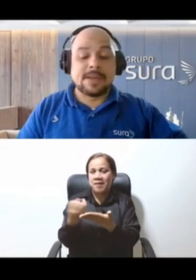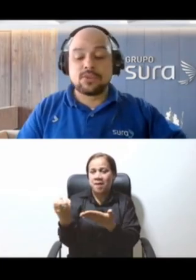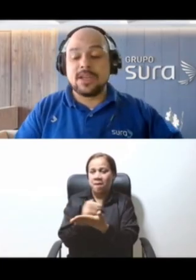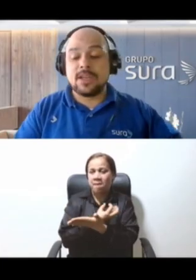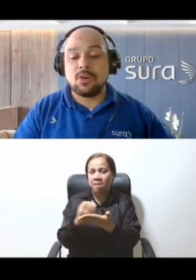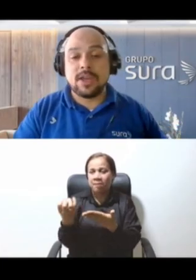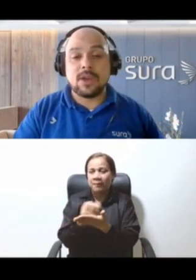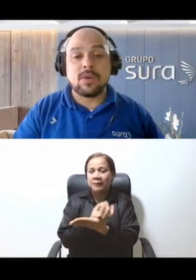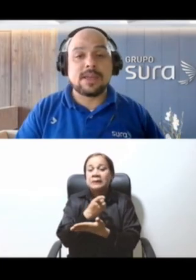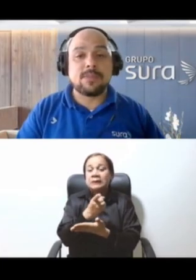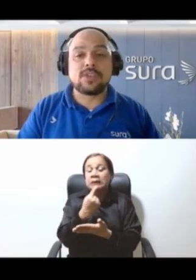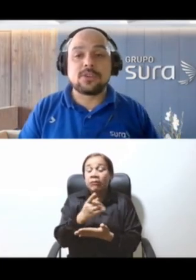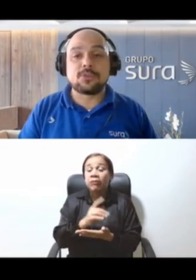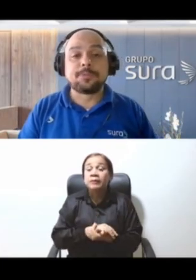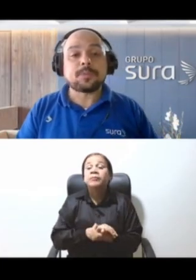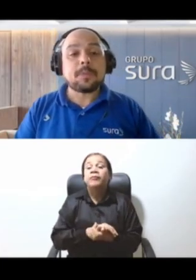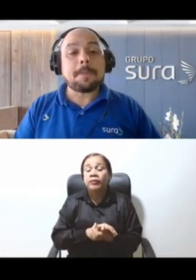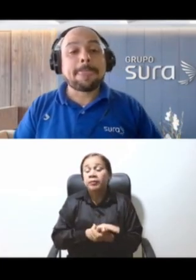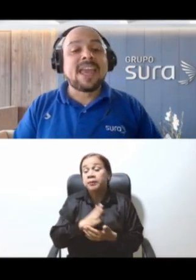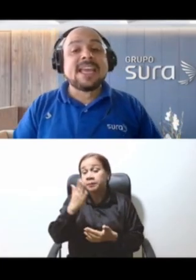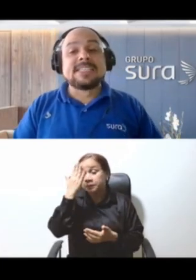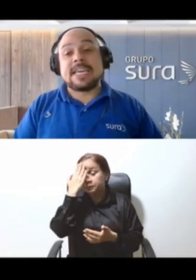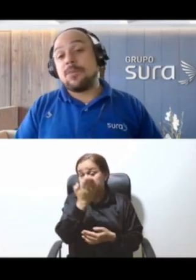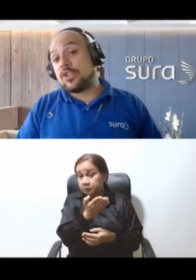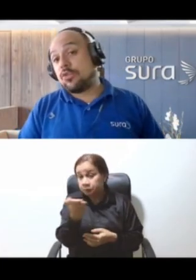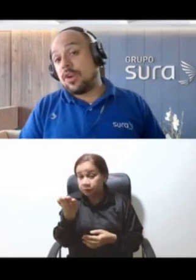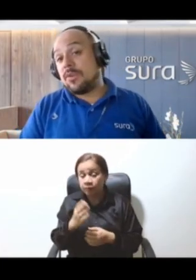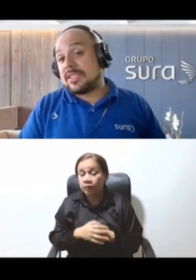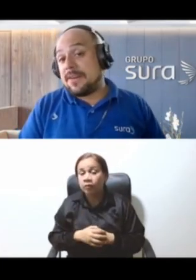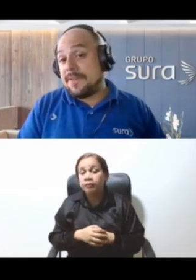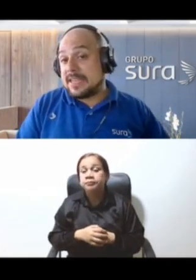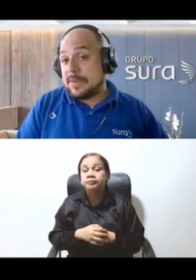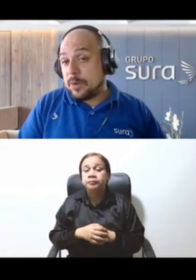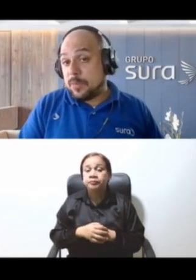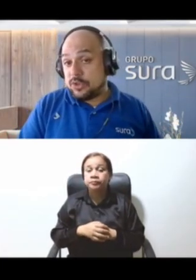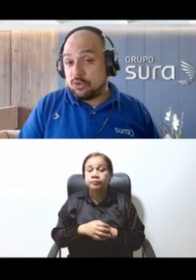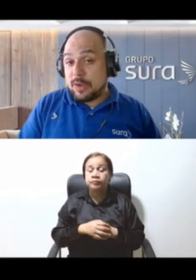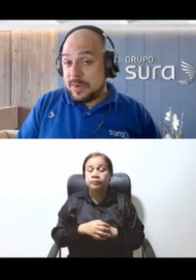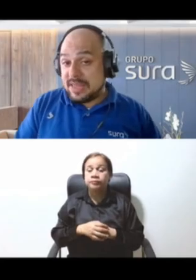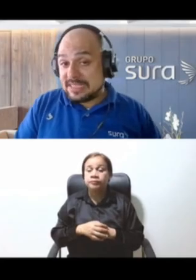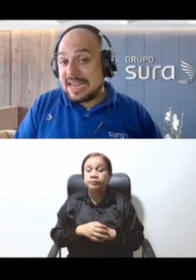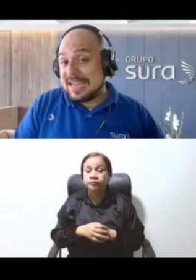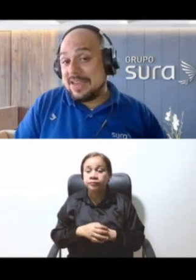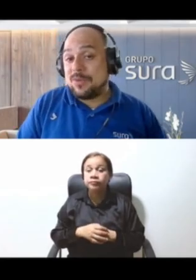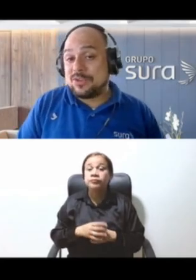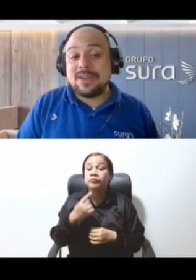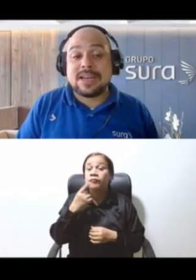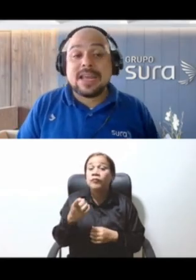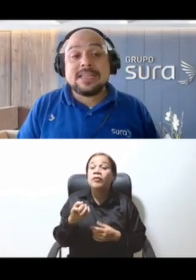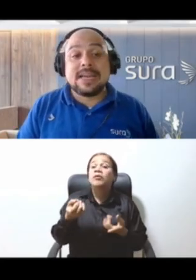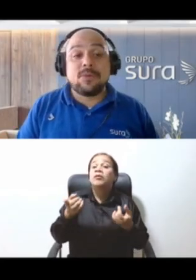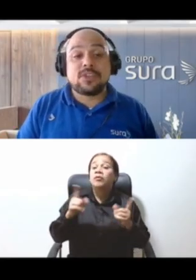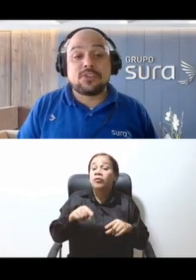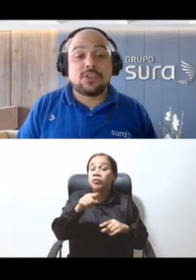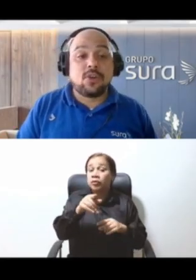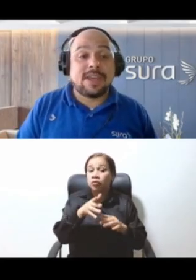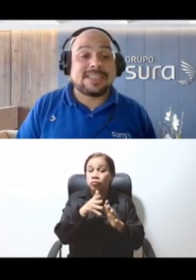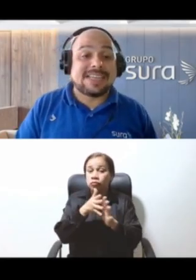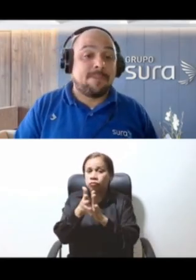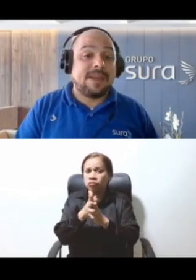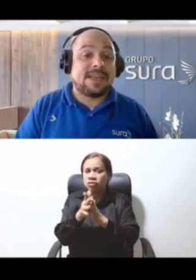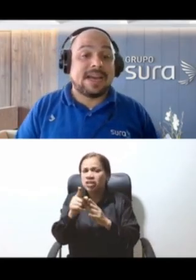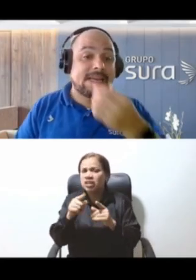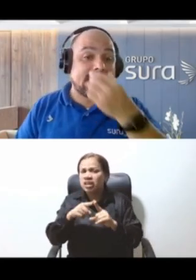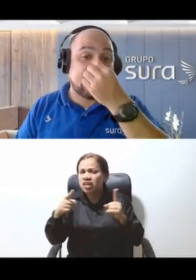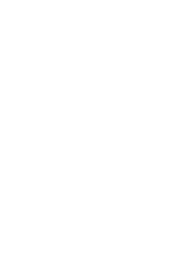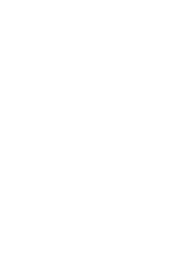Ahí para que vayamos teniendo en cuenta, muchachos. Seguimos dentro de nuestra fase y propósito de aprendizaje. Aquí vamos a hablar ya, muchachos, de lo